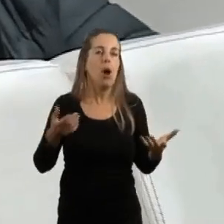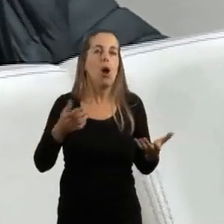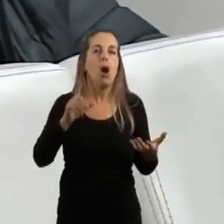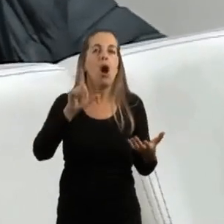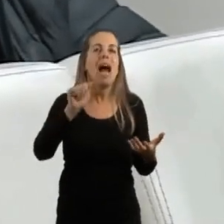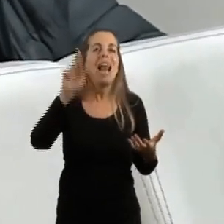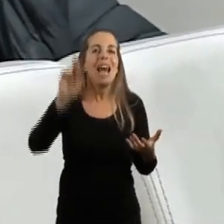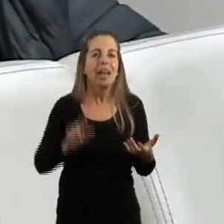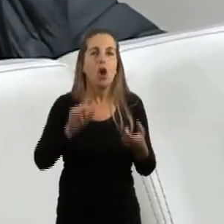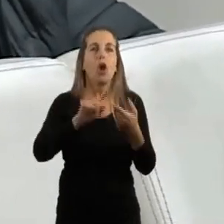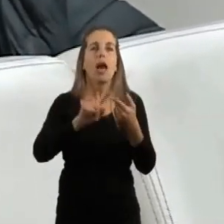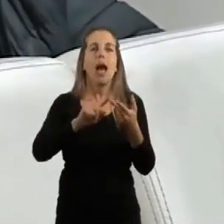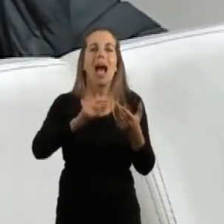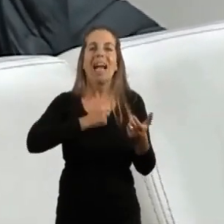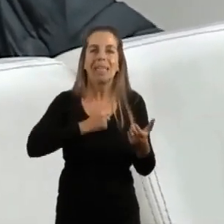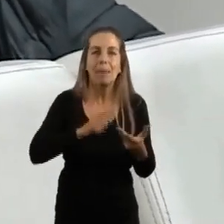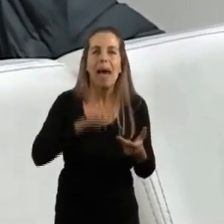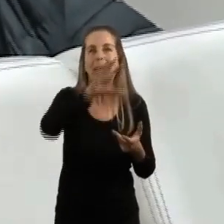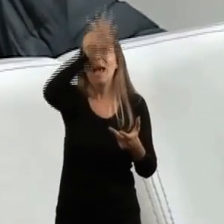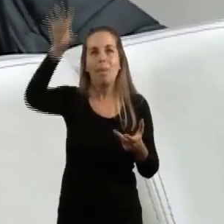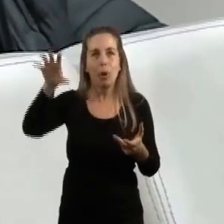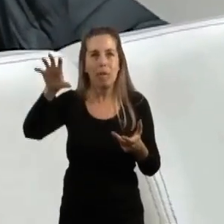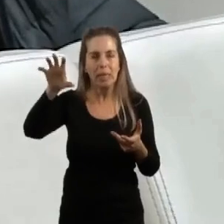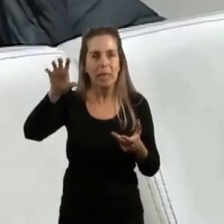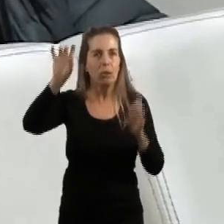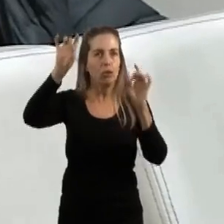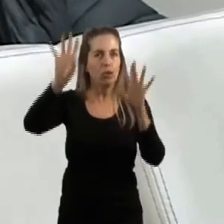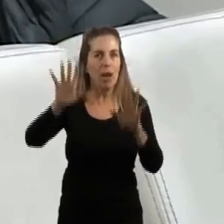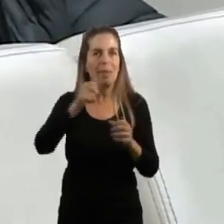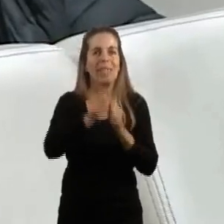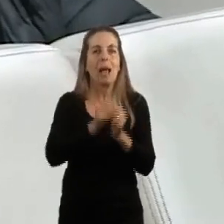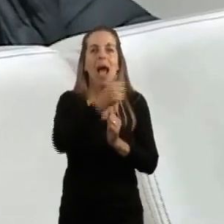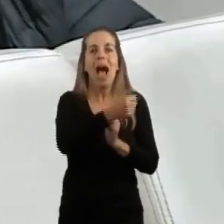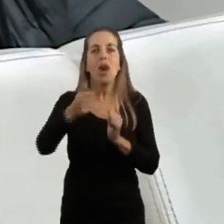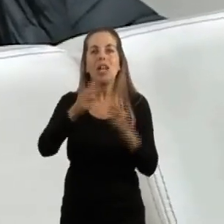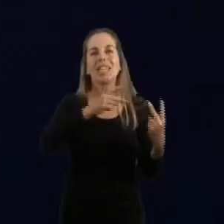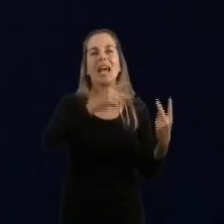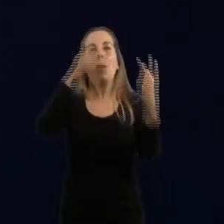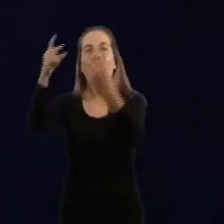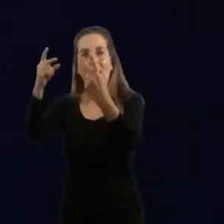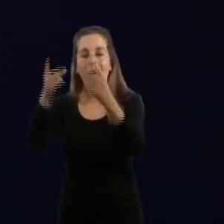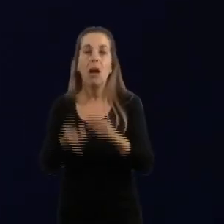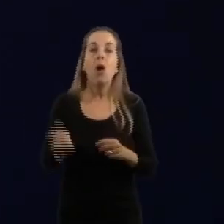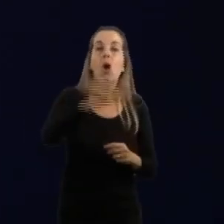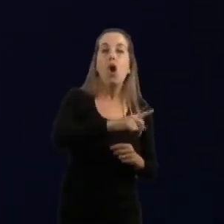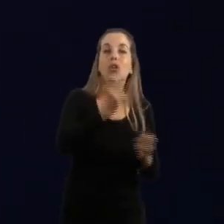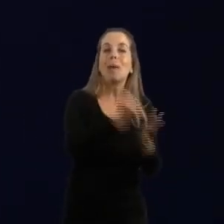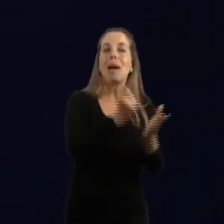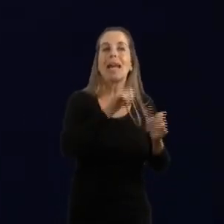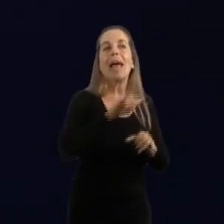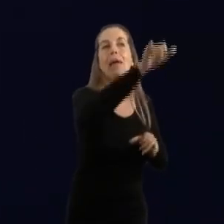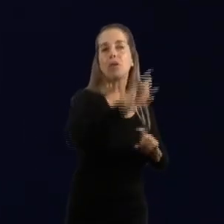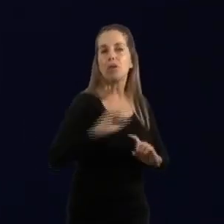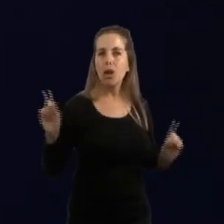Rioja, Catamarca, algunos lugares en donde no llegan otras empresas y de repente no sean rentables para esas empresas. Bueno, pero